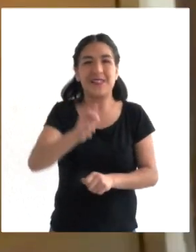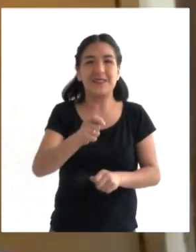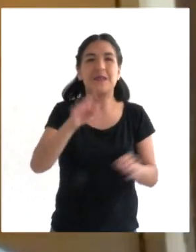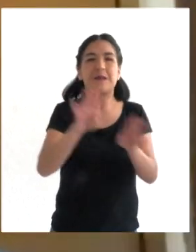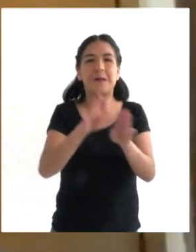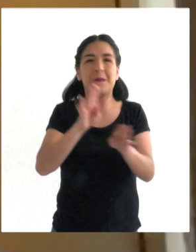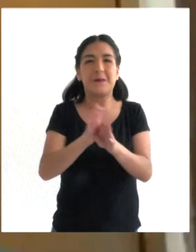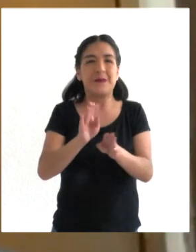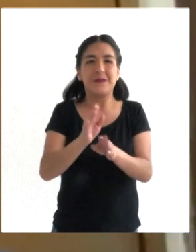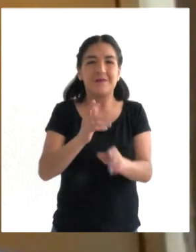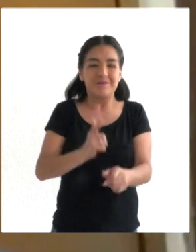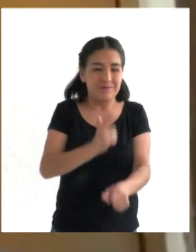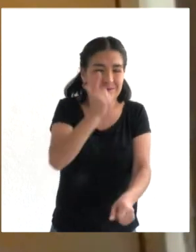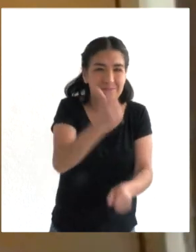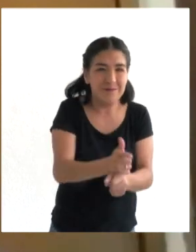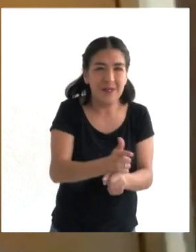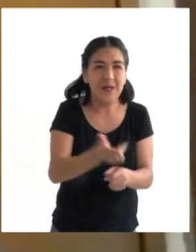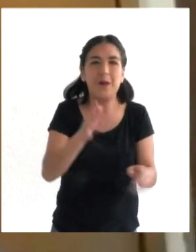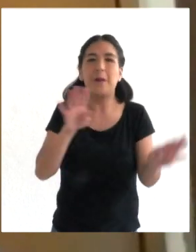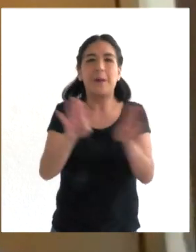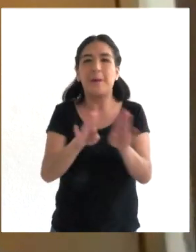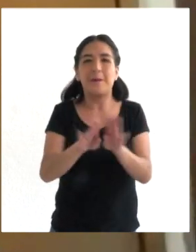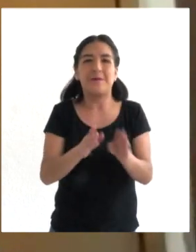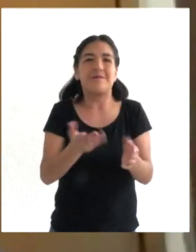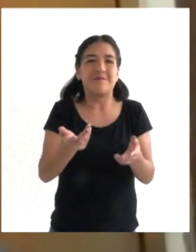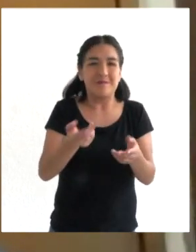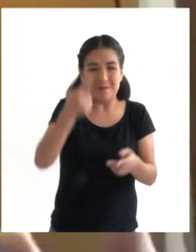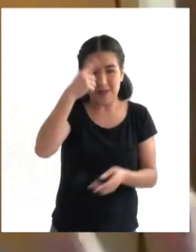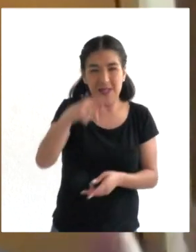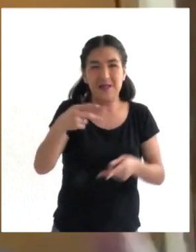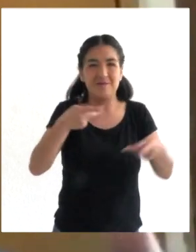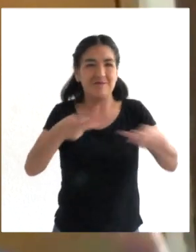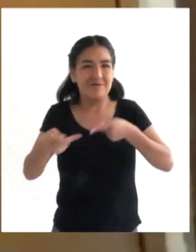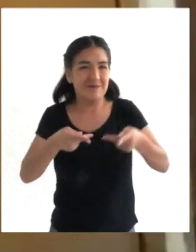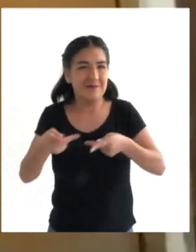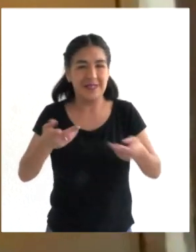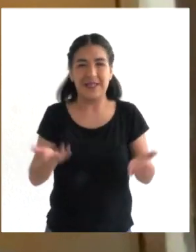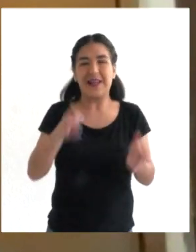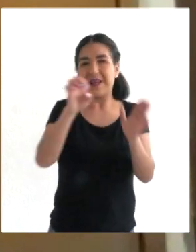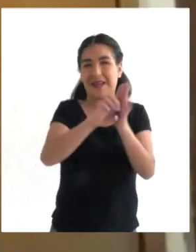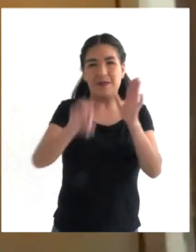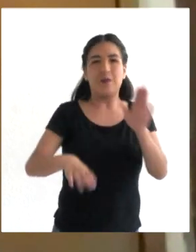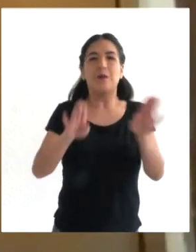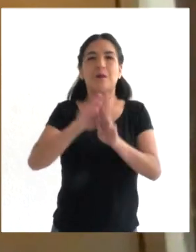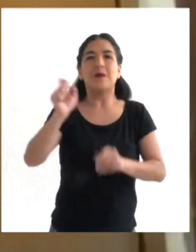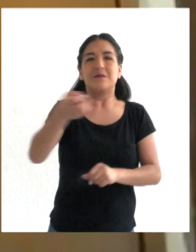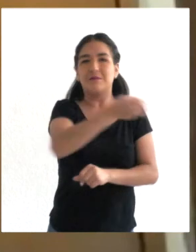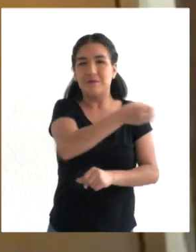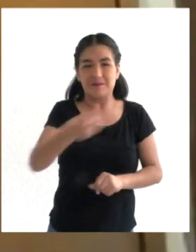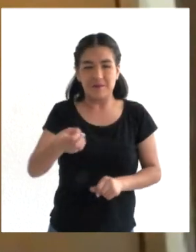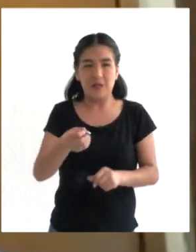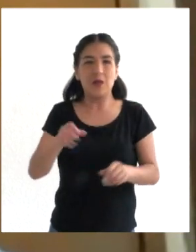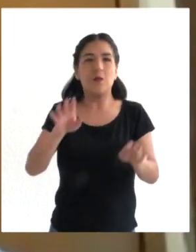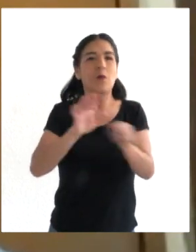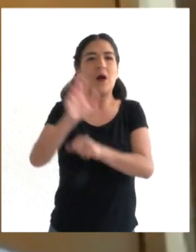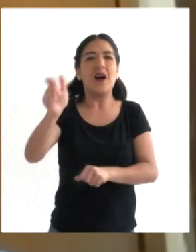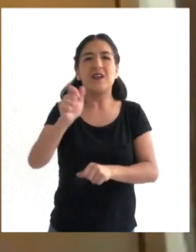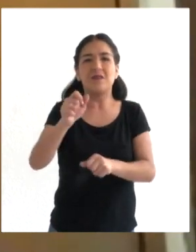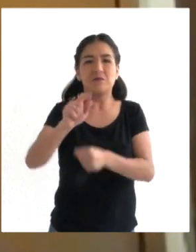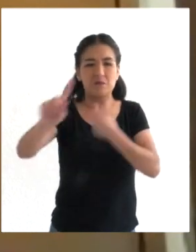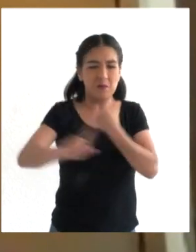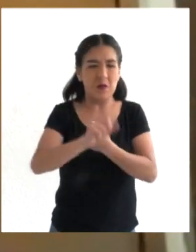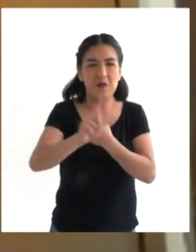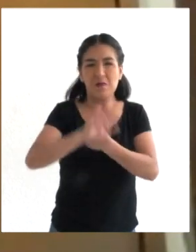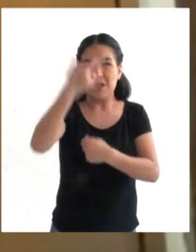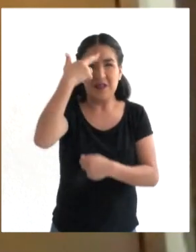definir qué herramientas tenemos. Por ejemplo, podemos organizar los aspectos del problema. ¿Qué es lo